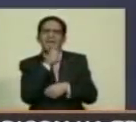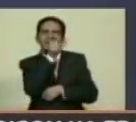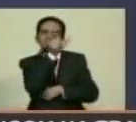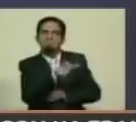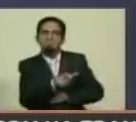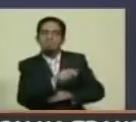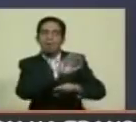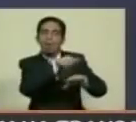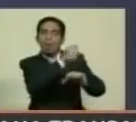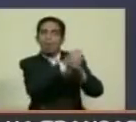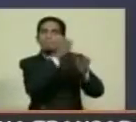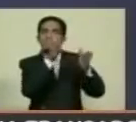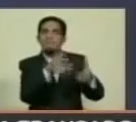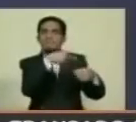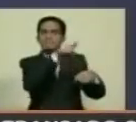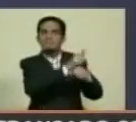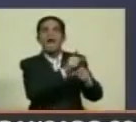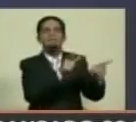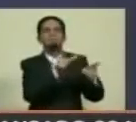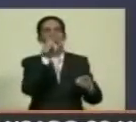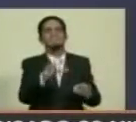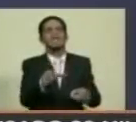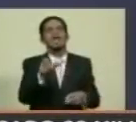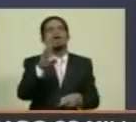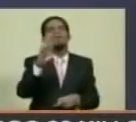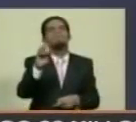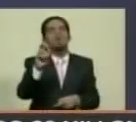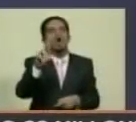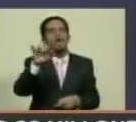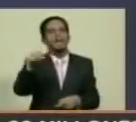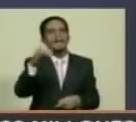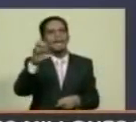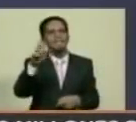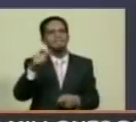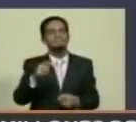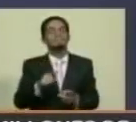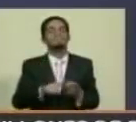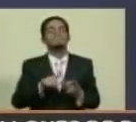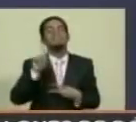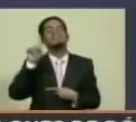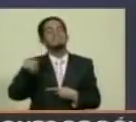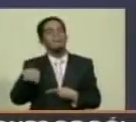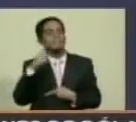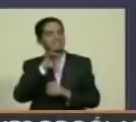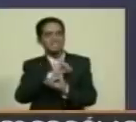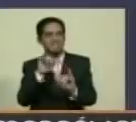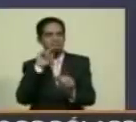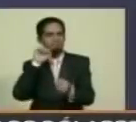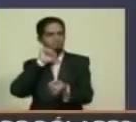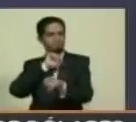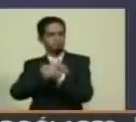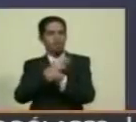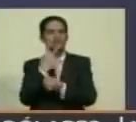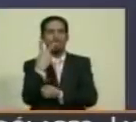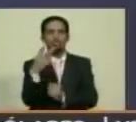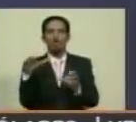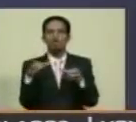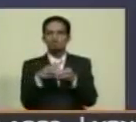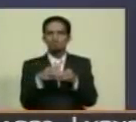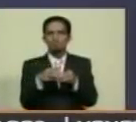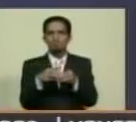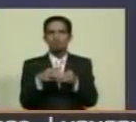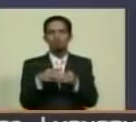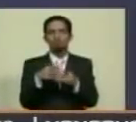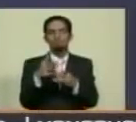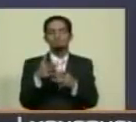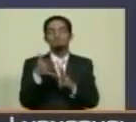autor intelectual del acto terrorista. Ha dicho igualmente que están detenidos los dos grupos operativos del hecho que sucedió el pasado 4